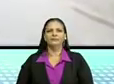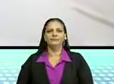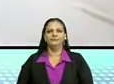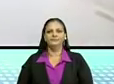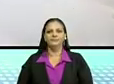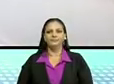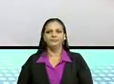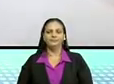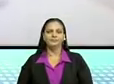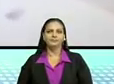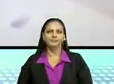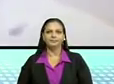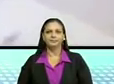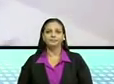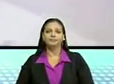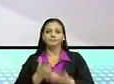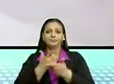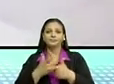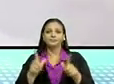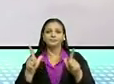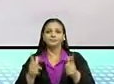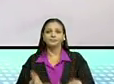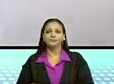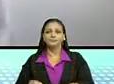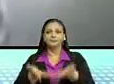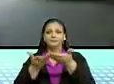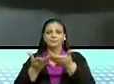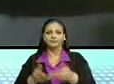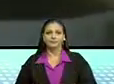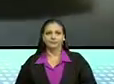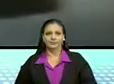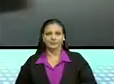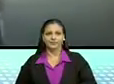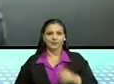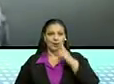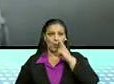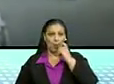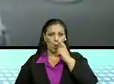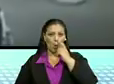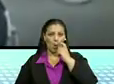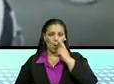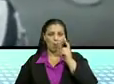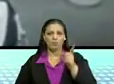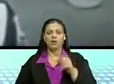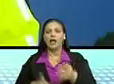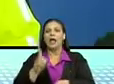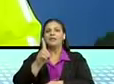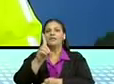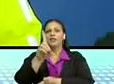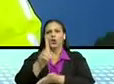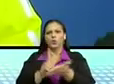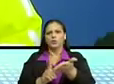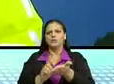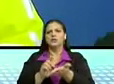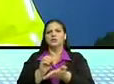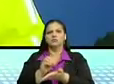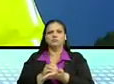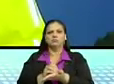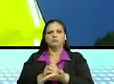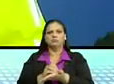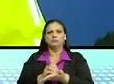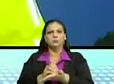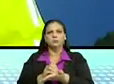no pasa nada. ¿Sabe por qué? El señor que estaba dando denuncia ahí es una víctima, un morador de esta